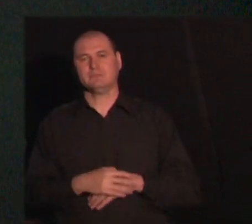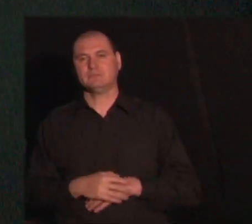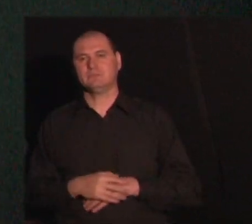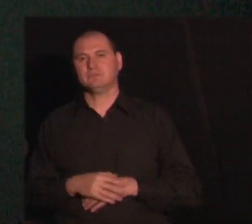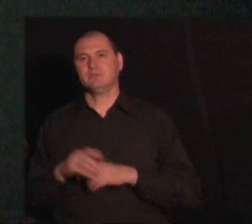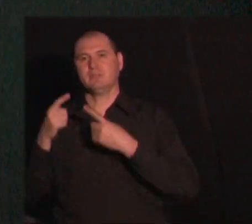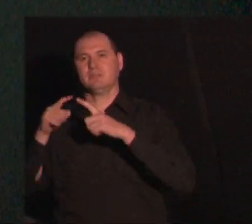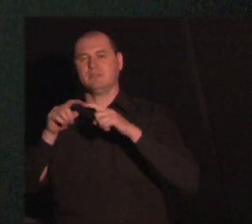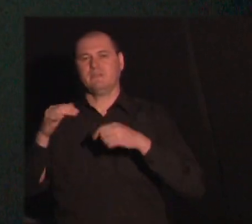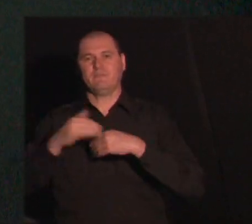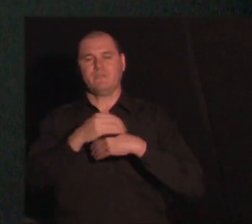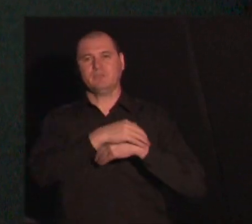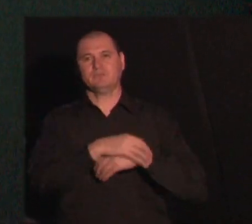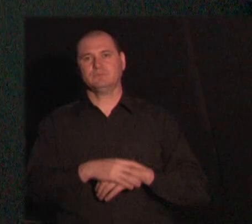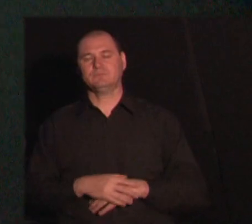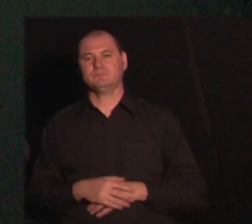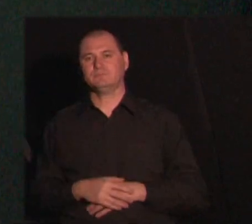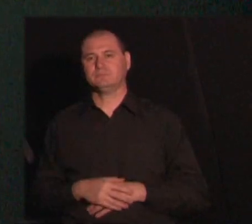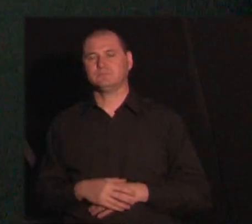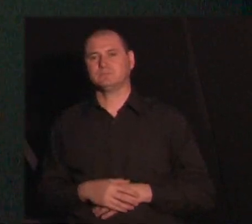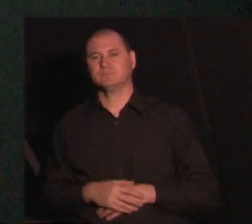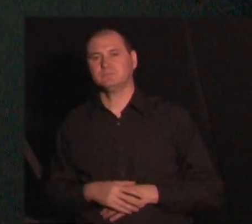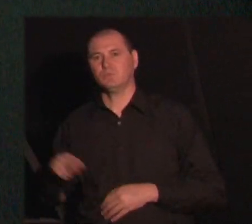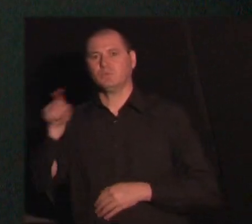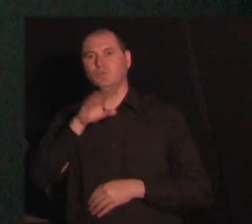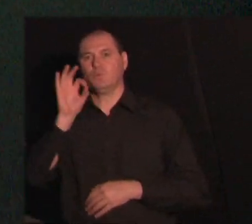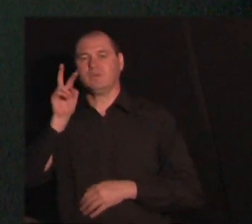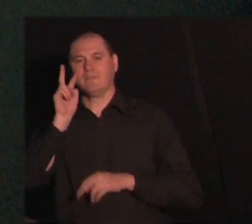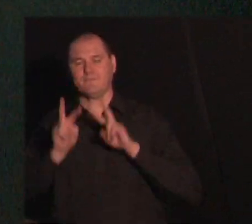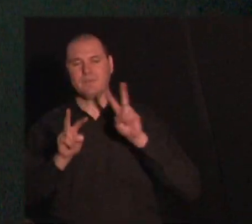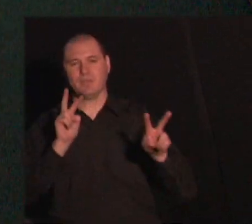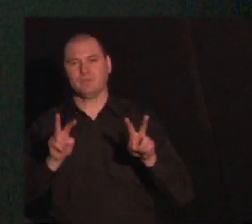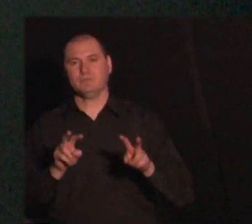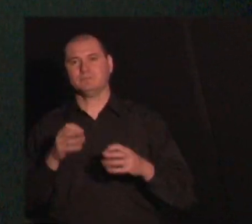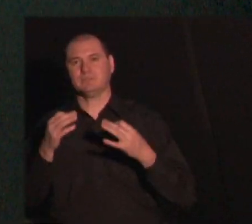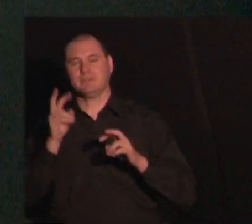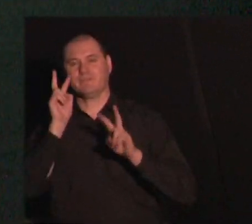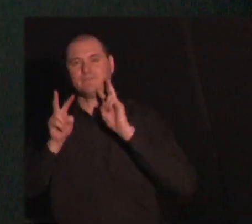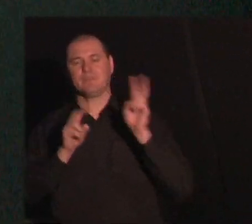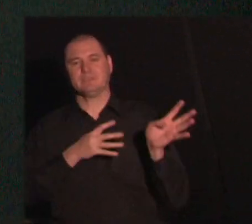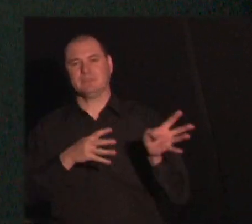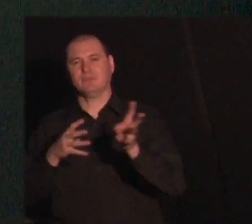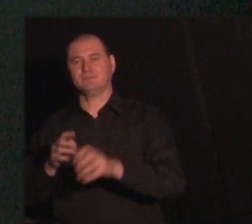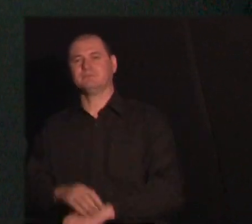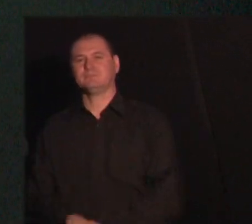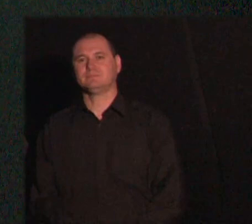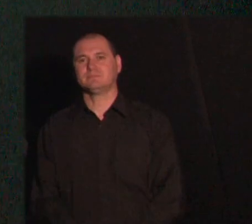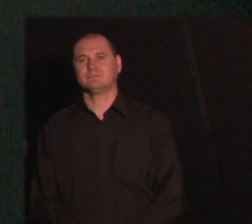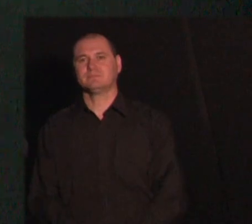los distintos bichos que existen, los que tal vez nunca vieron en su vida, ¿verdad? Tienen que visitar alguna vez el Chaco.